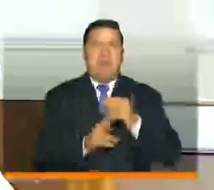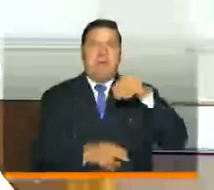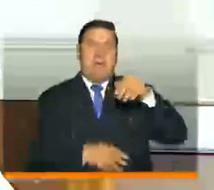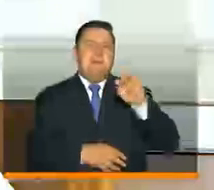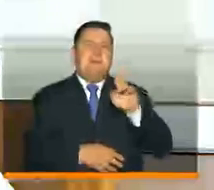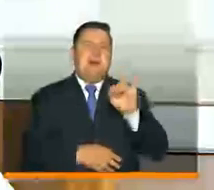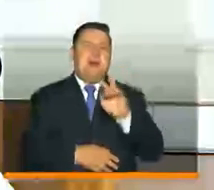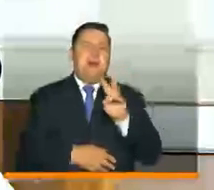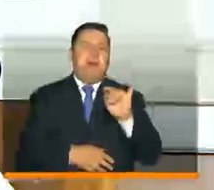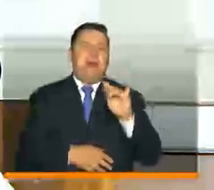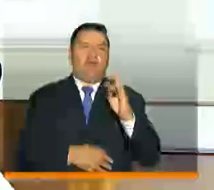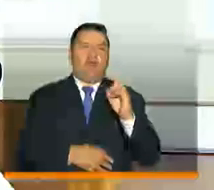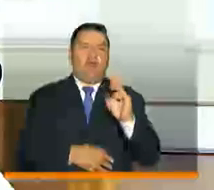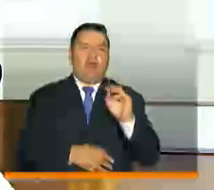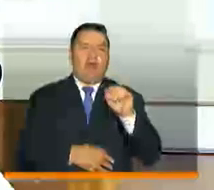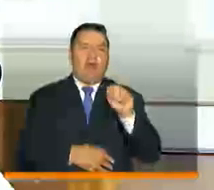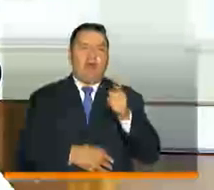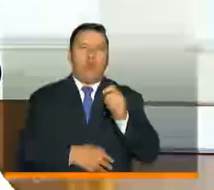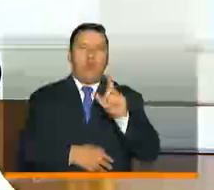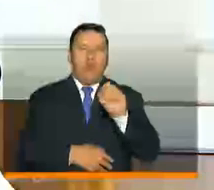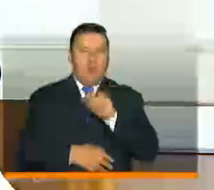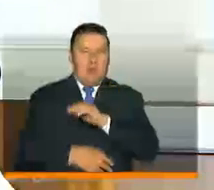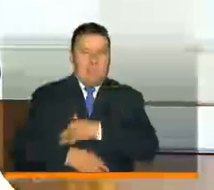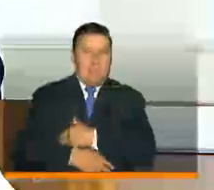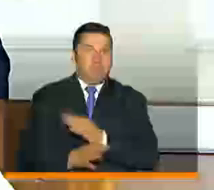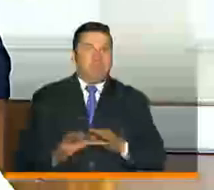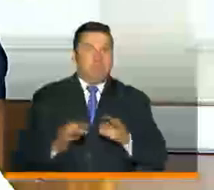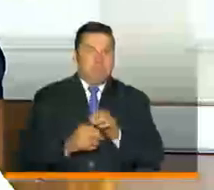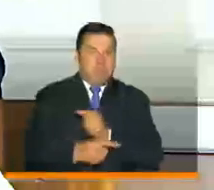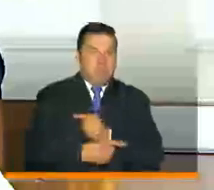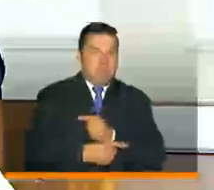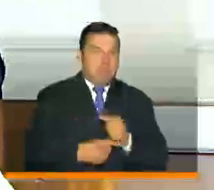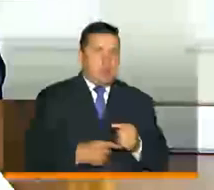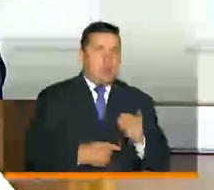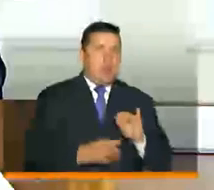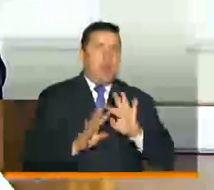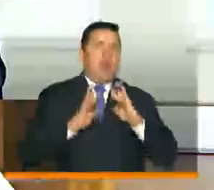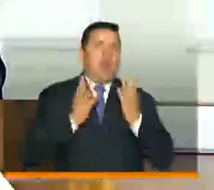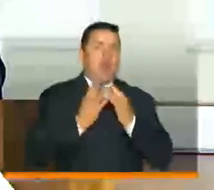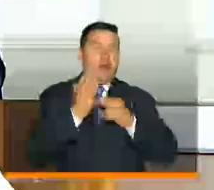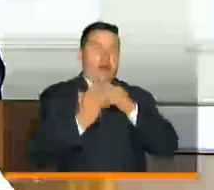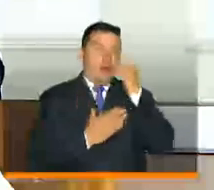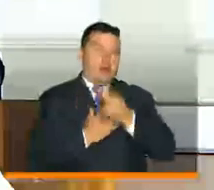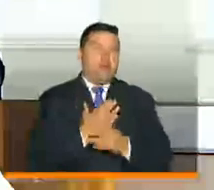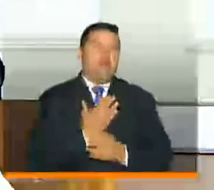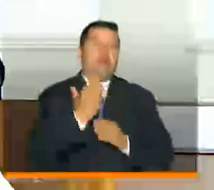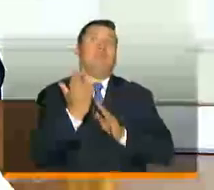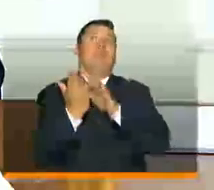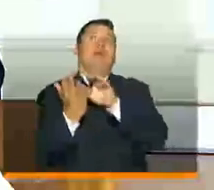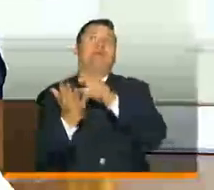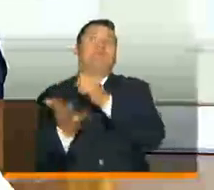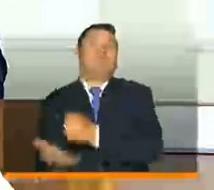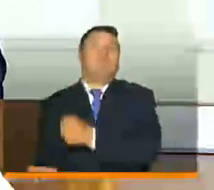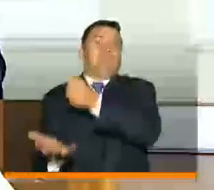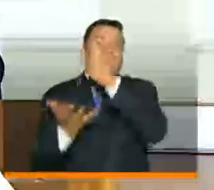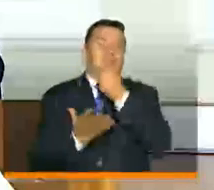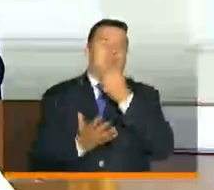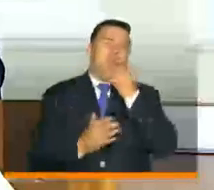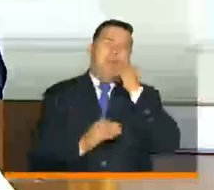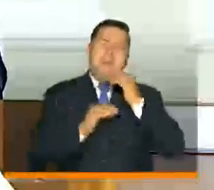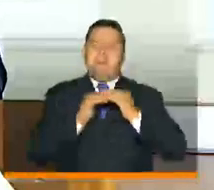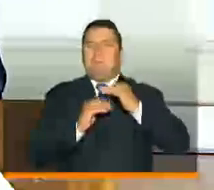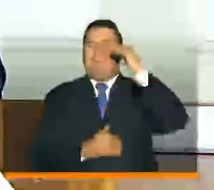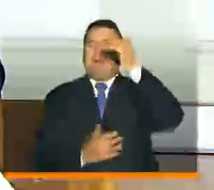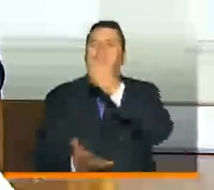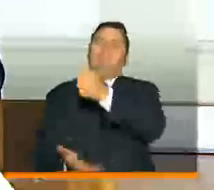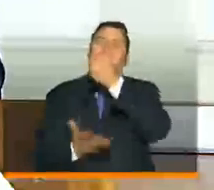Victoria Angulo. Esta ha sido una semana importante porque se ha consolidado con el Congreso de la República el presupuesto más alto que